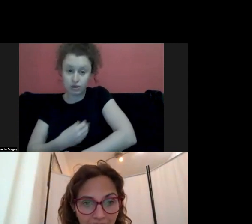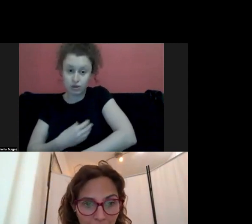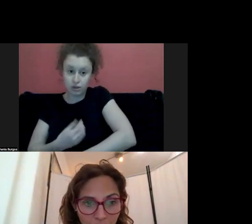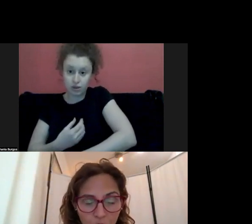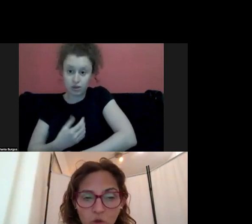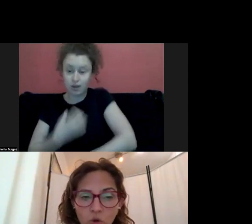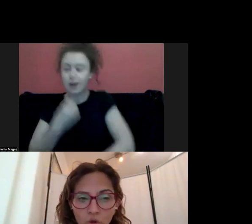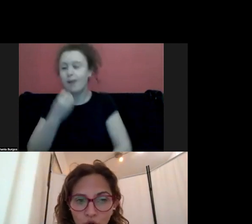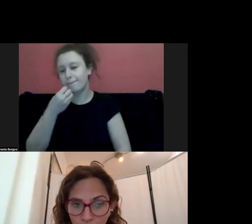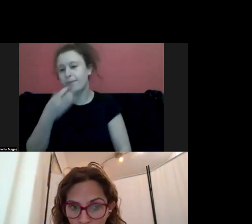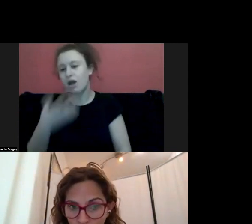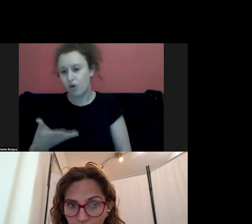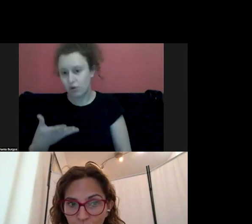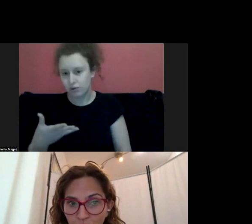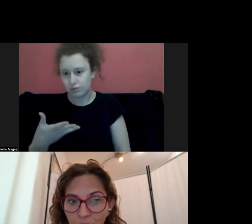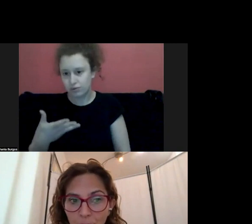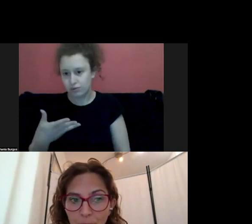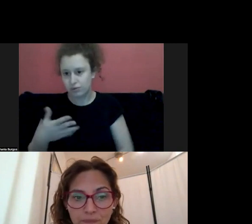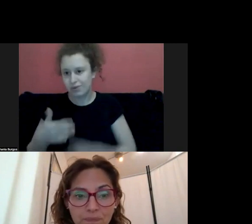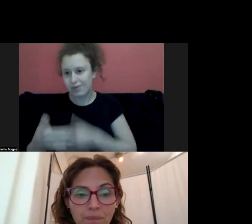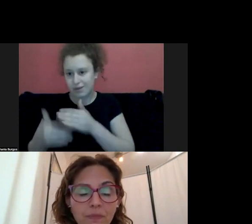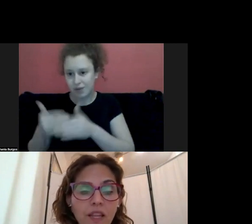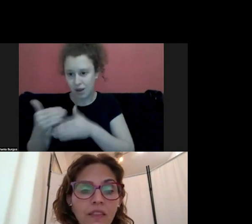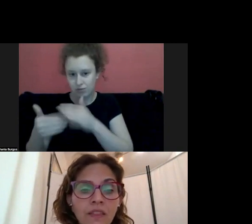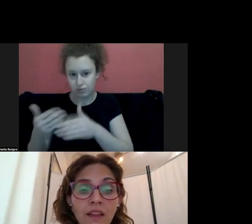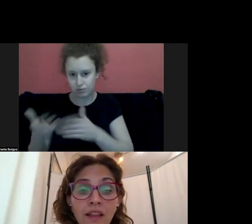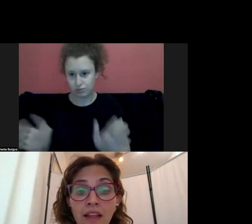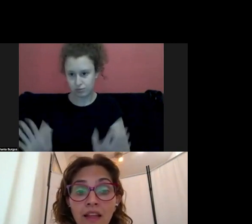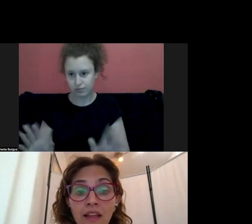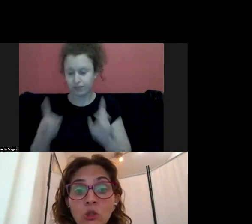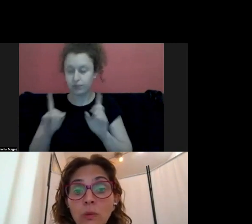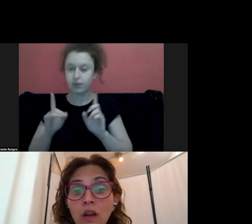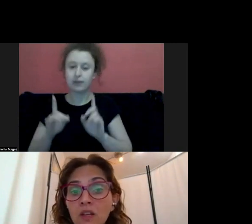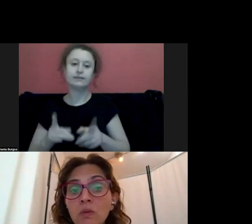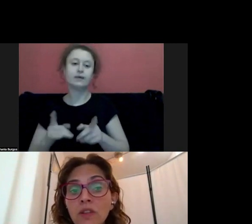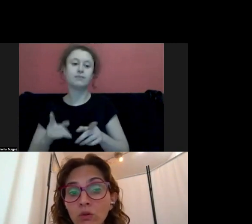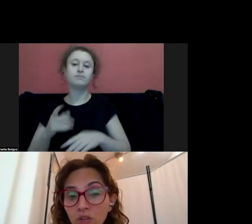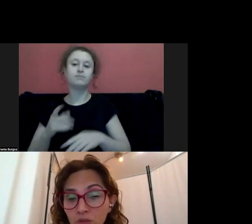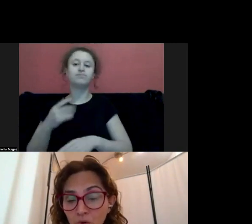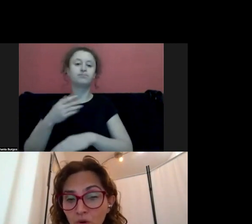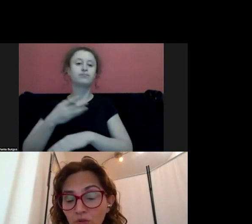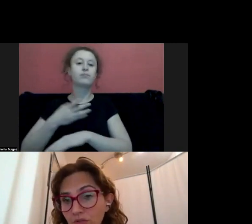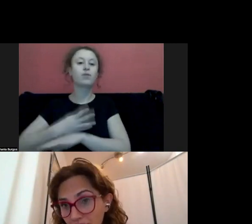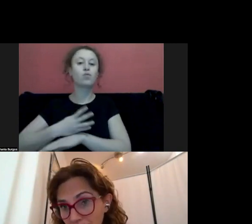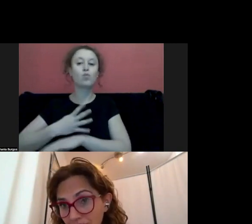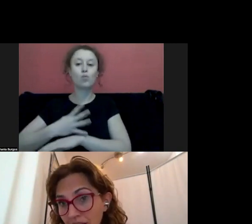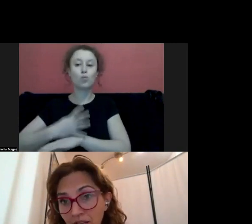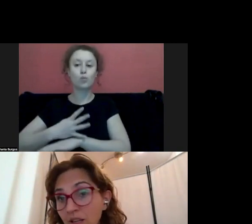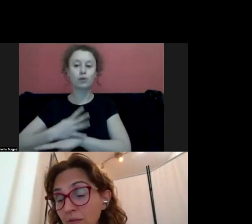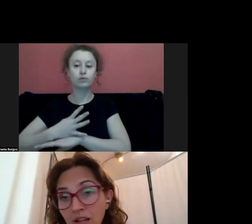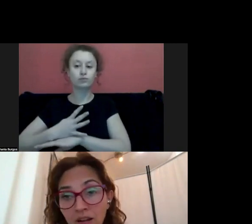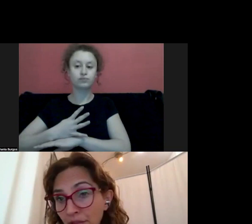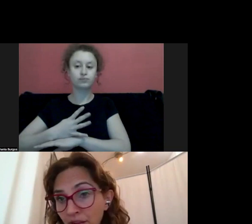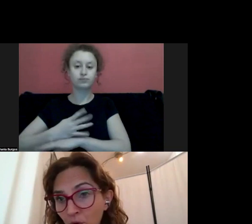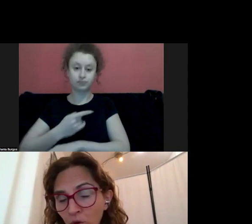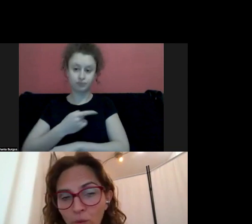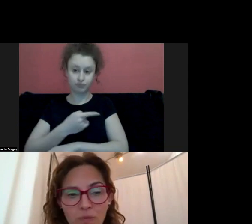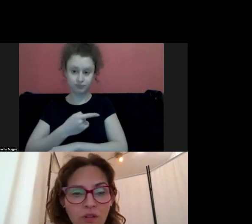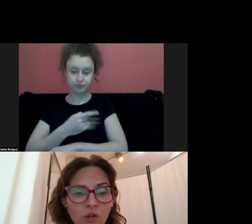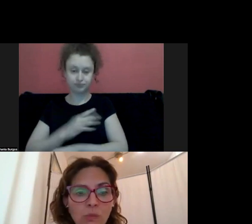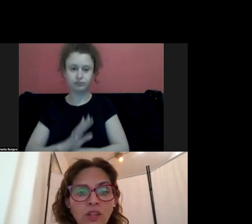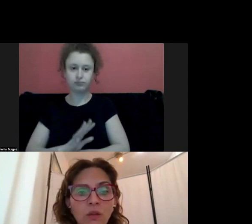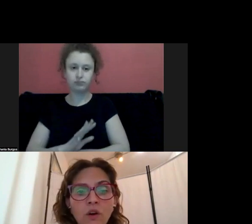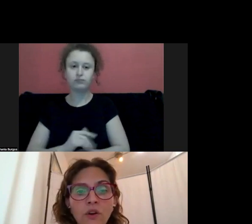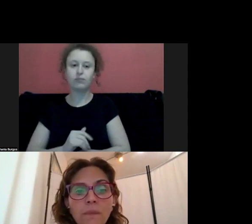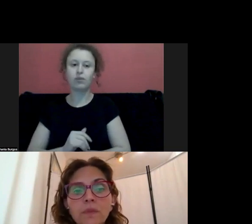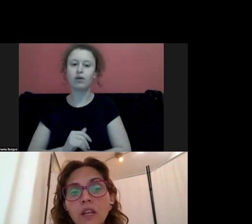Tenéis aquí también otro estudio sobre el riesgo de autismo, que viene relacionado con lo mismo